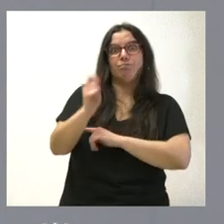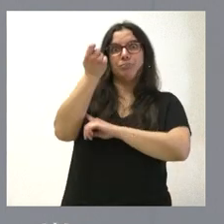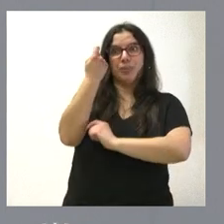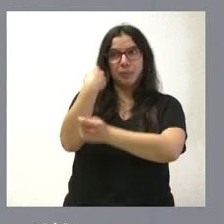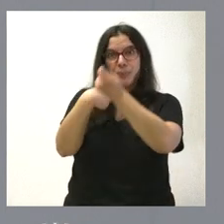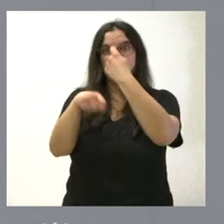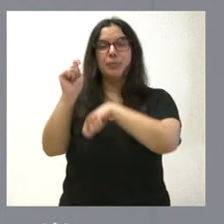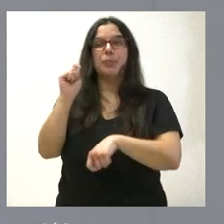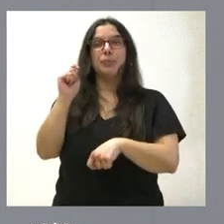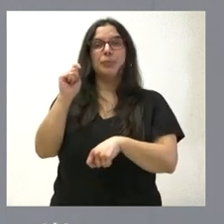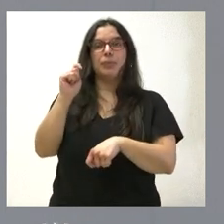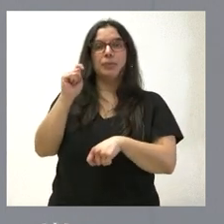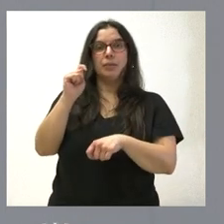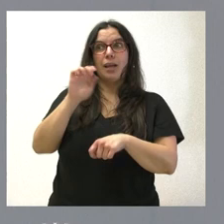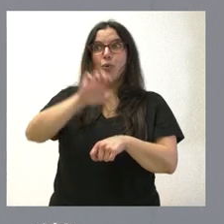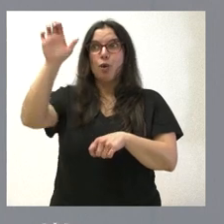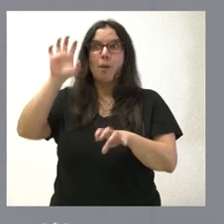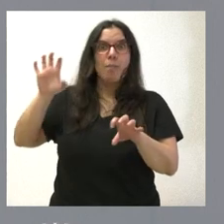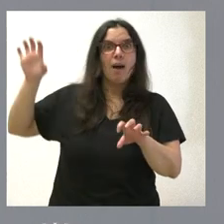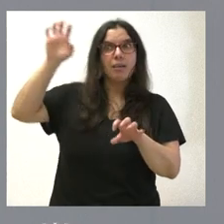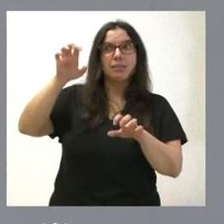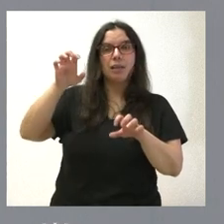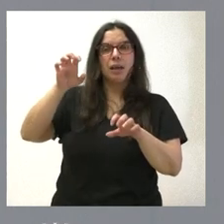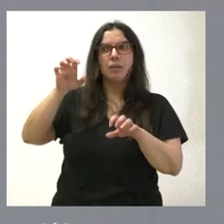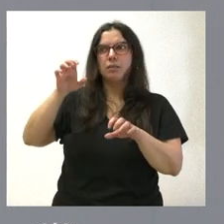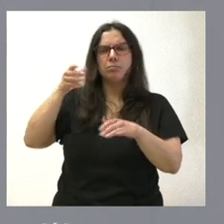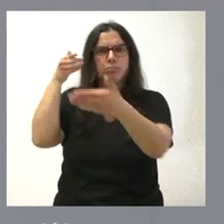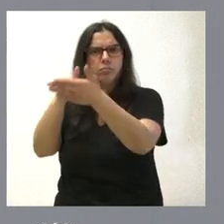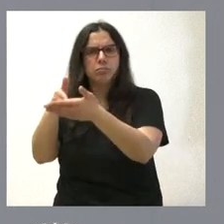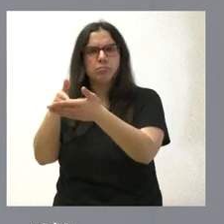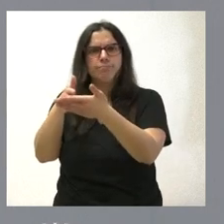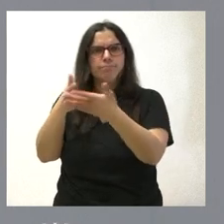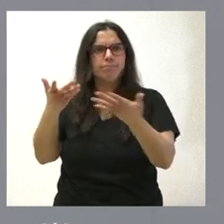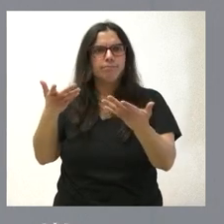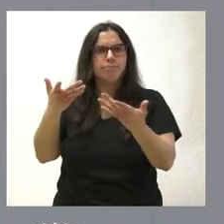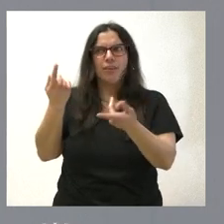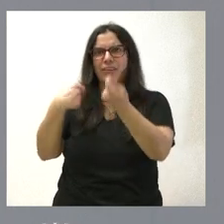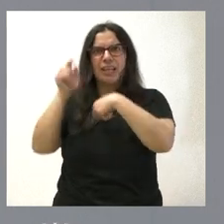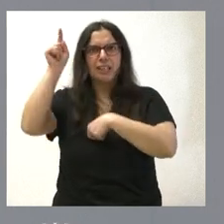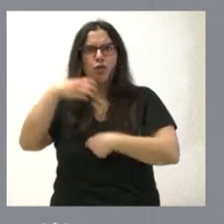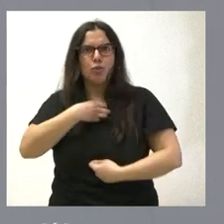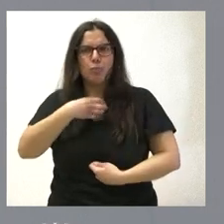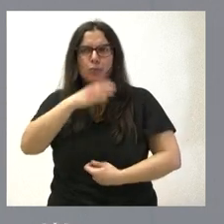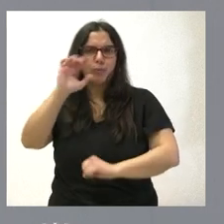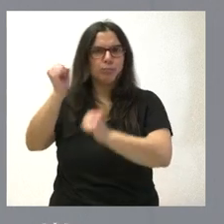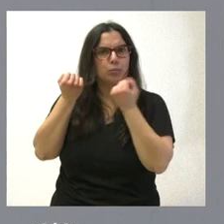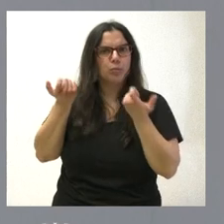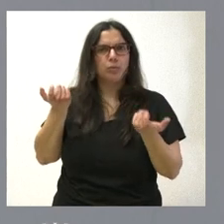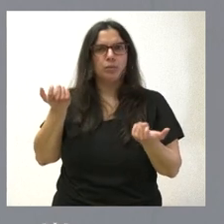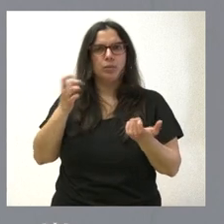los consumidores europeos pues no puedan llevar esos productos a las estanterías a las empresas